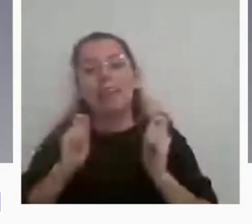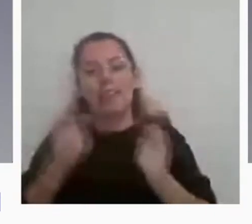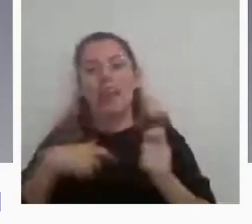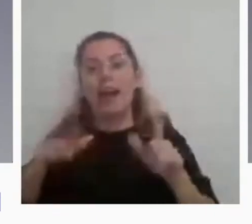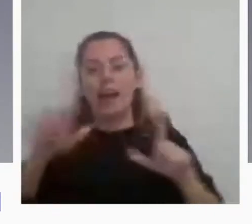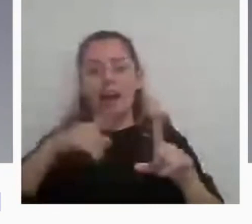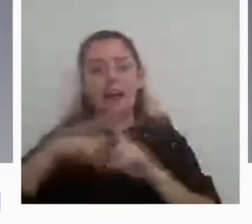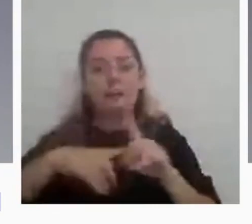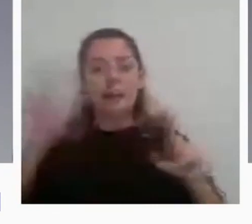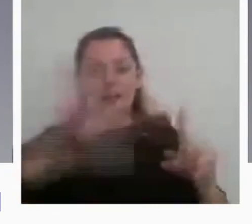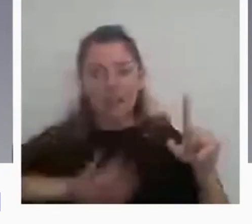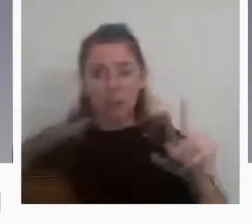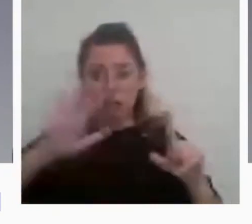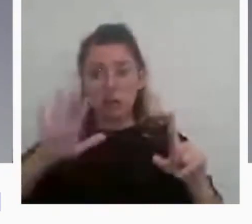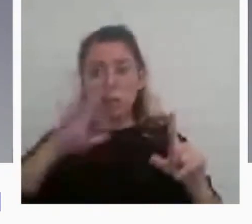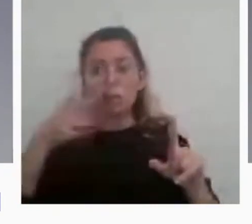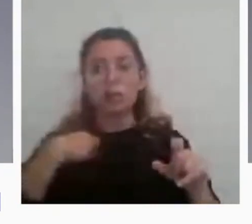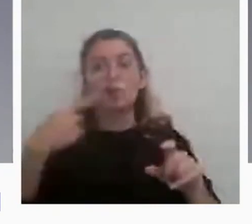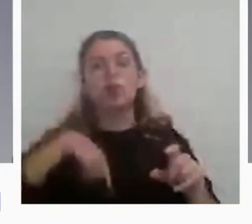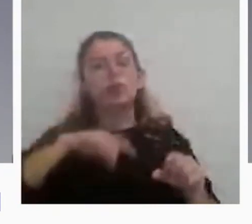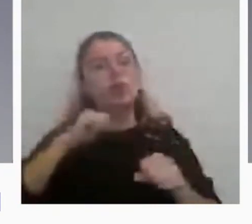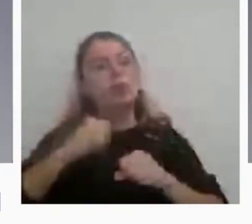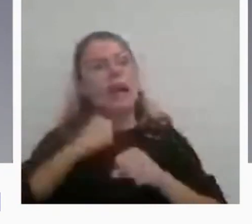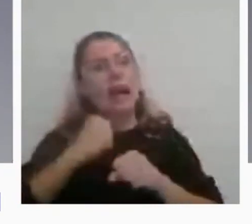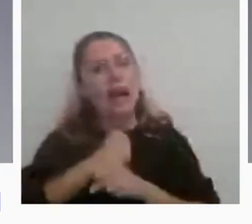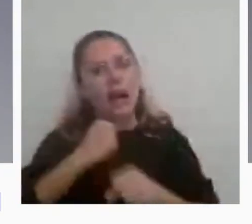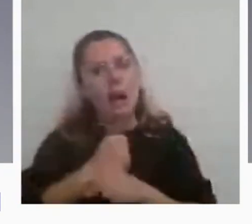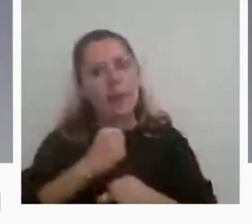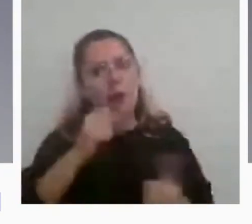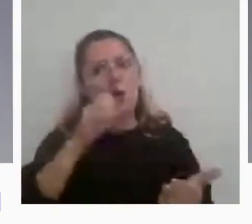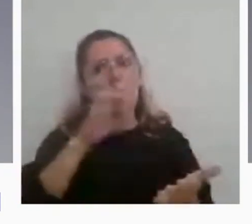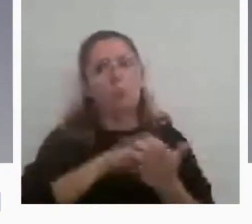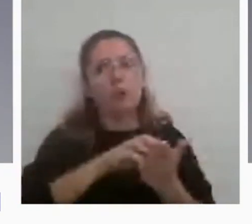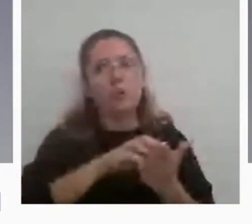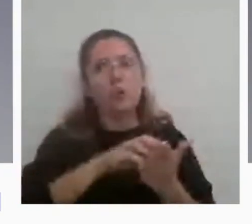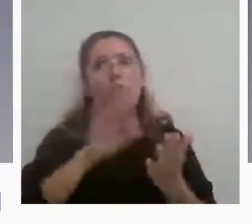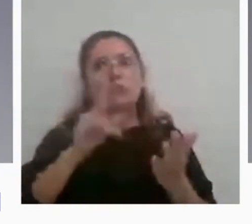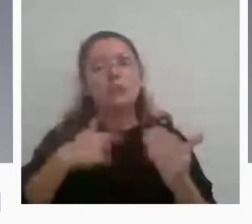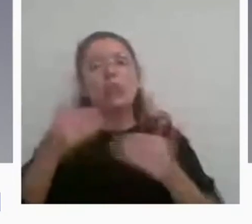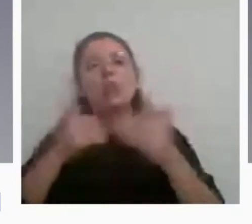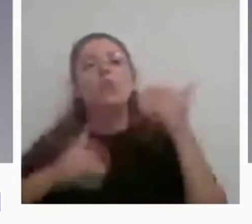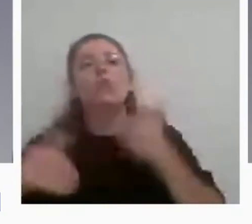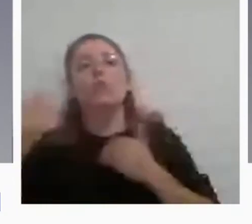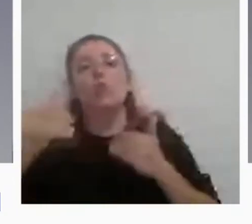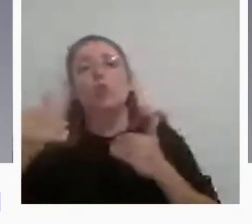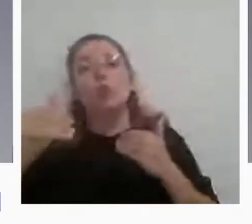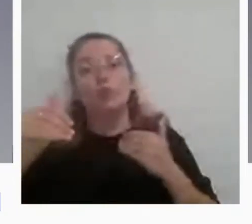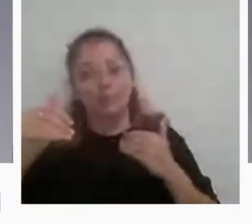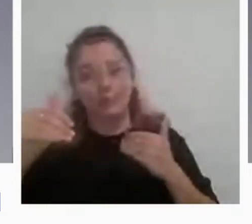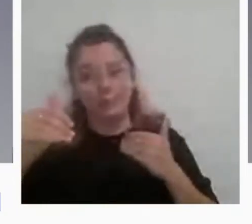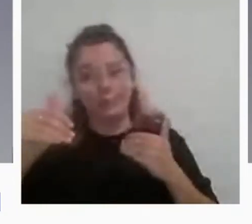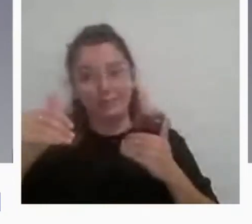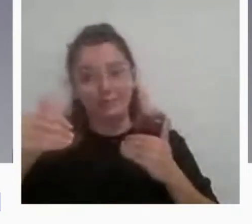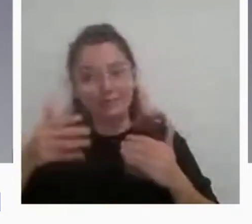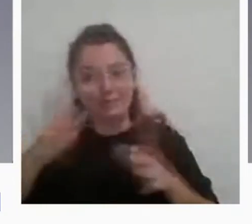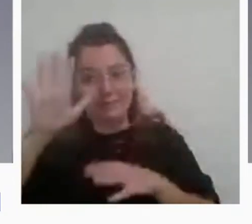todo este invertimento que hacemos es para nuestro futuro, pero no podemos pensar solo en nosotros. Claro. Y